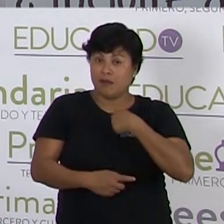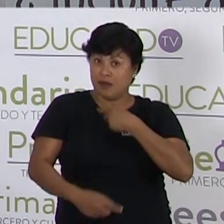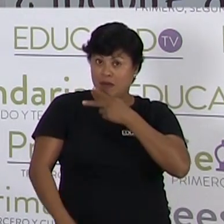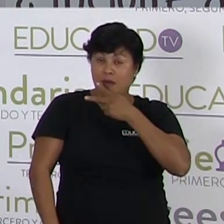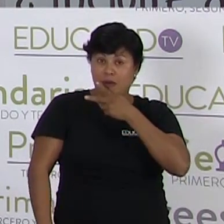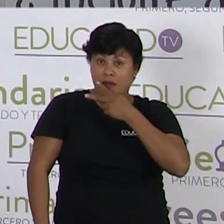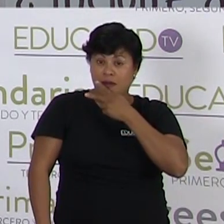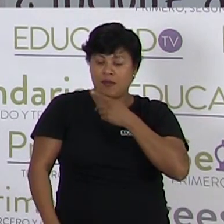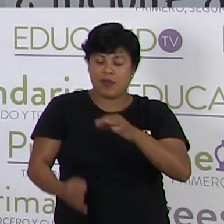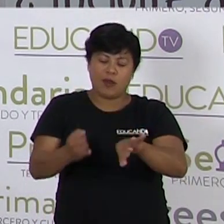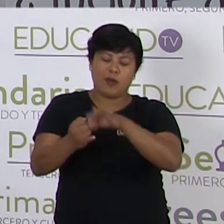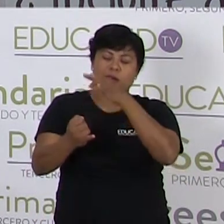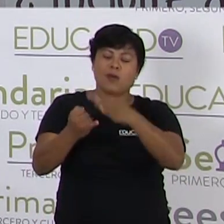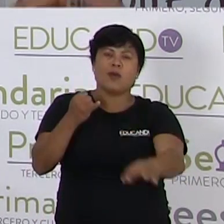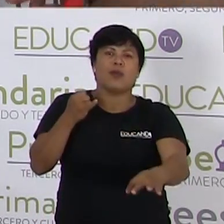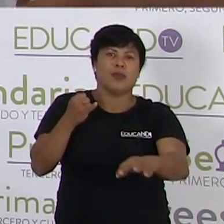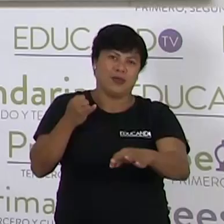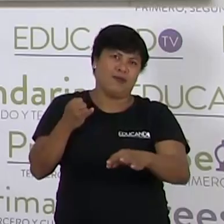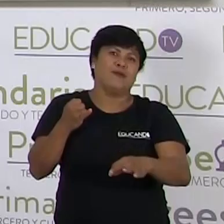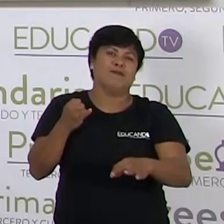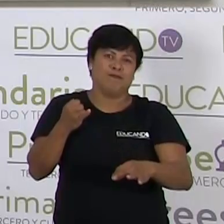papá es el último.